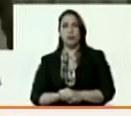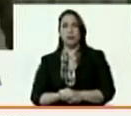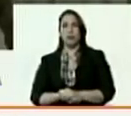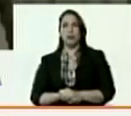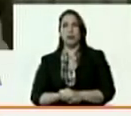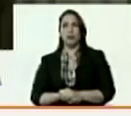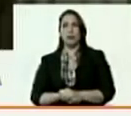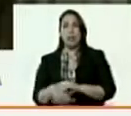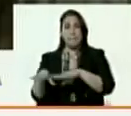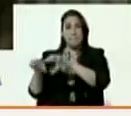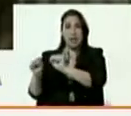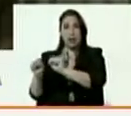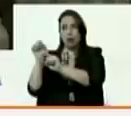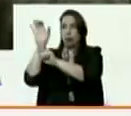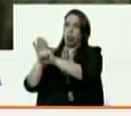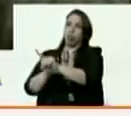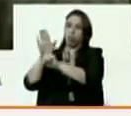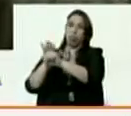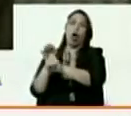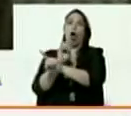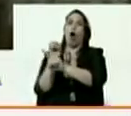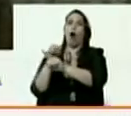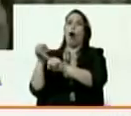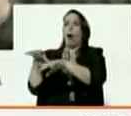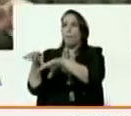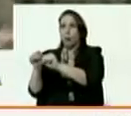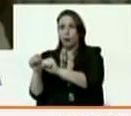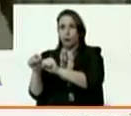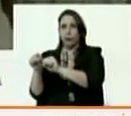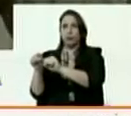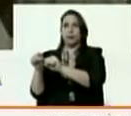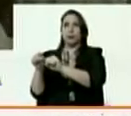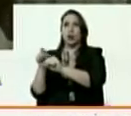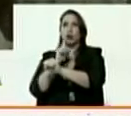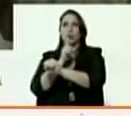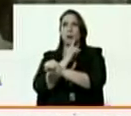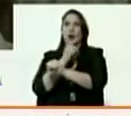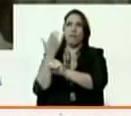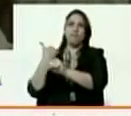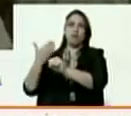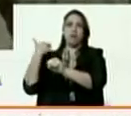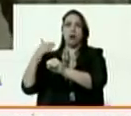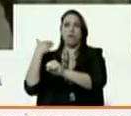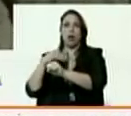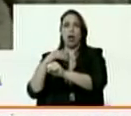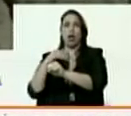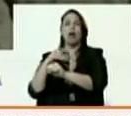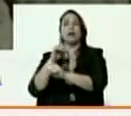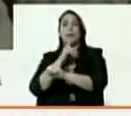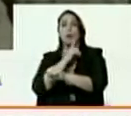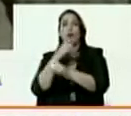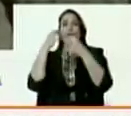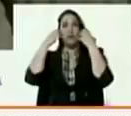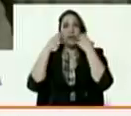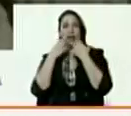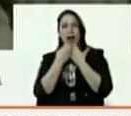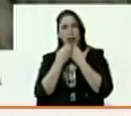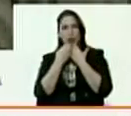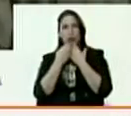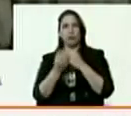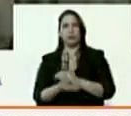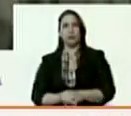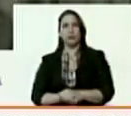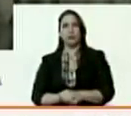proimperialistas, a ministerios de las colonias, como se llamó y como los llamó el comandante Fidel Castro,